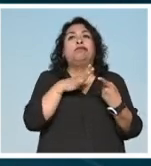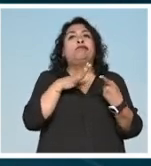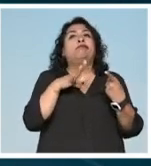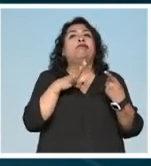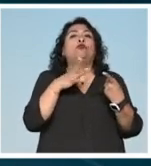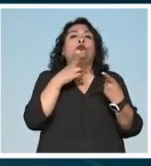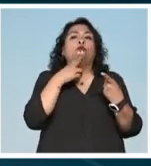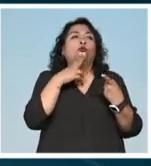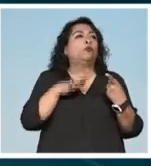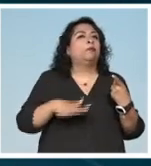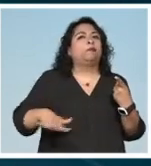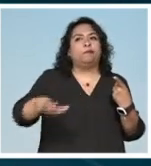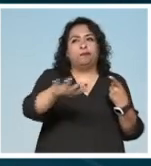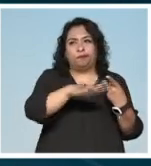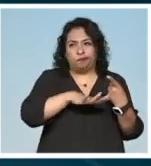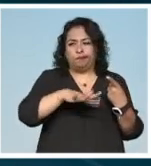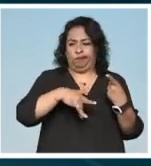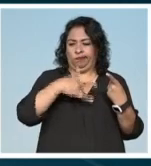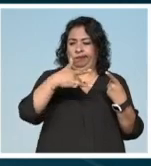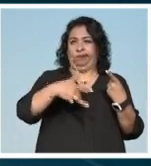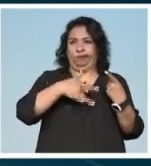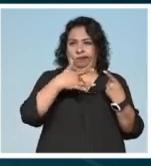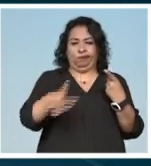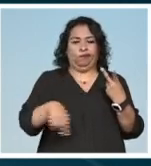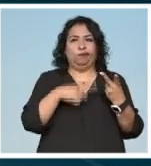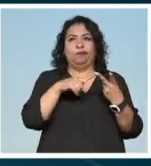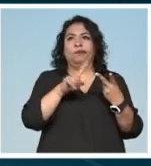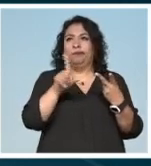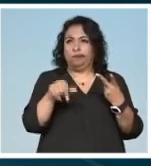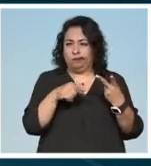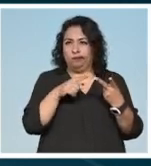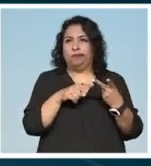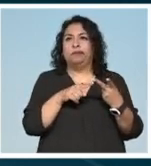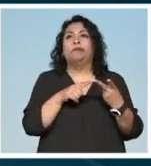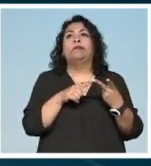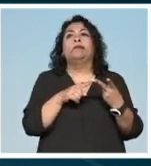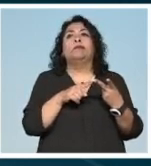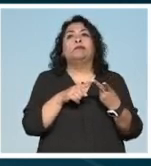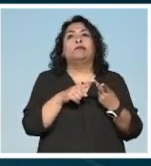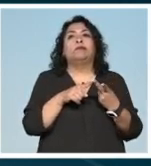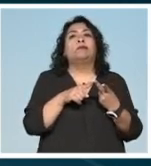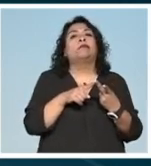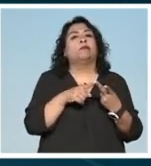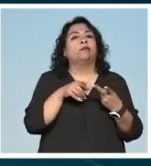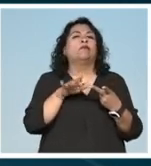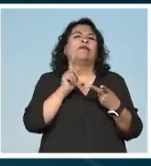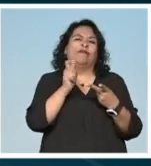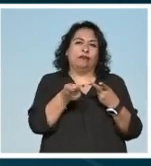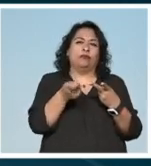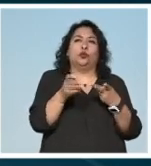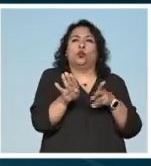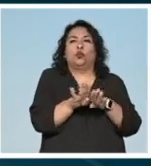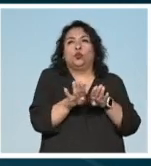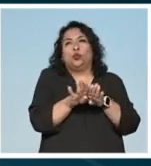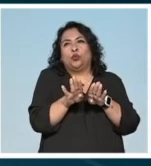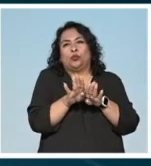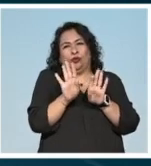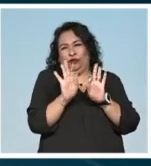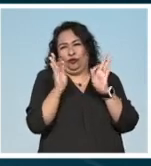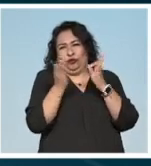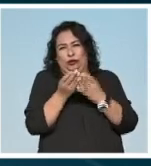implicación con el espacio que percibe. Después, el segundo ámbito tiene que ver con la manera en la que estas